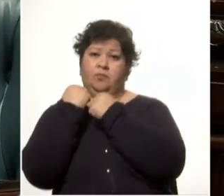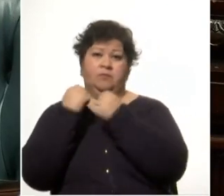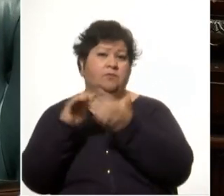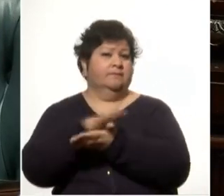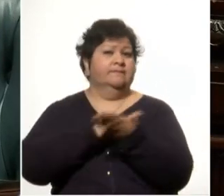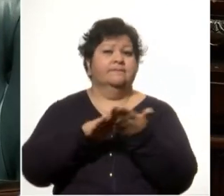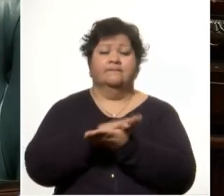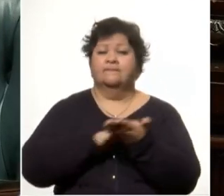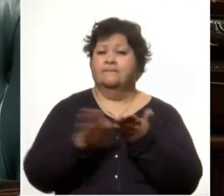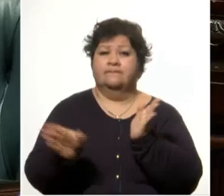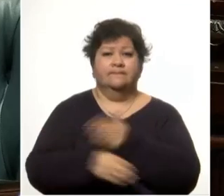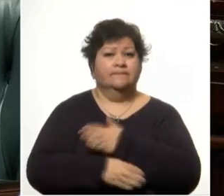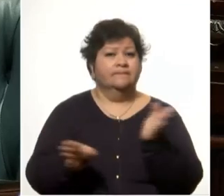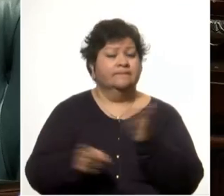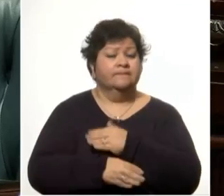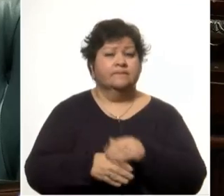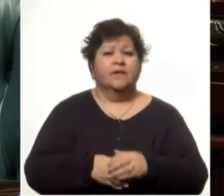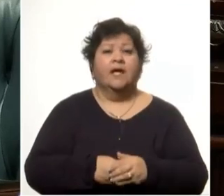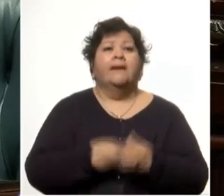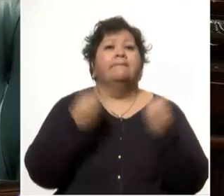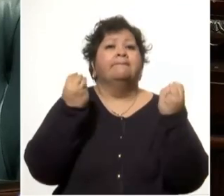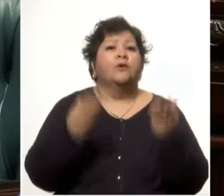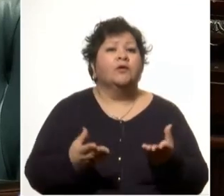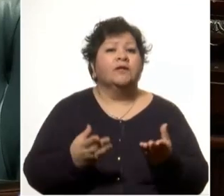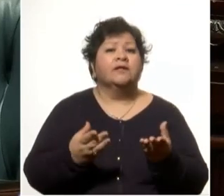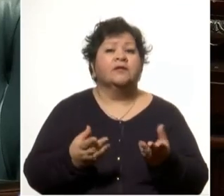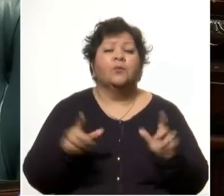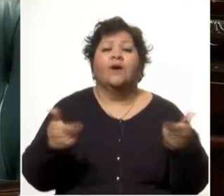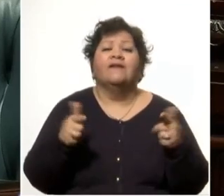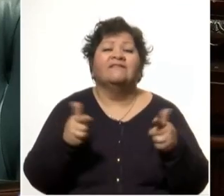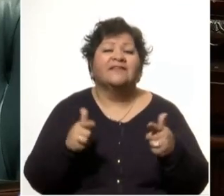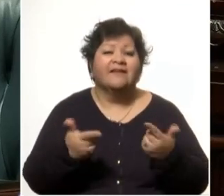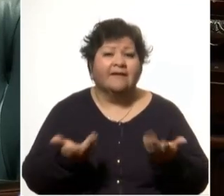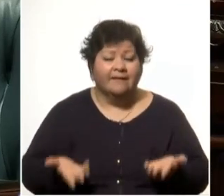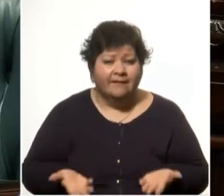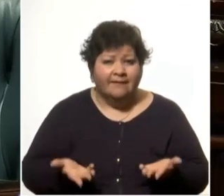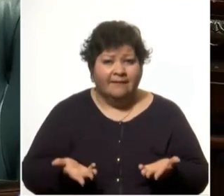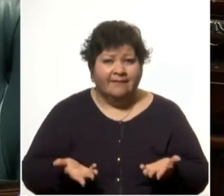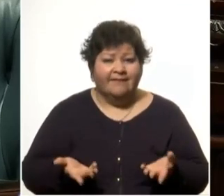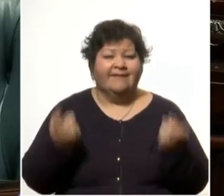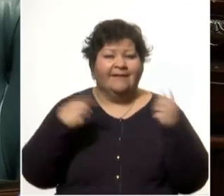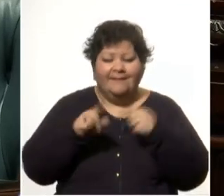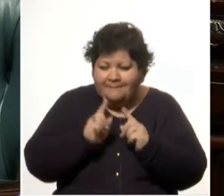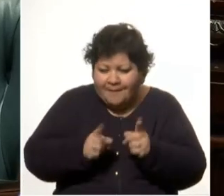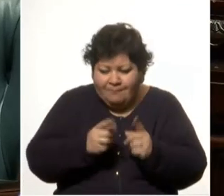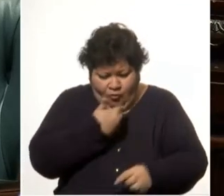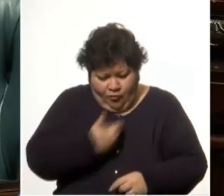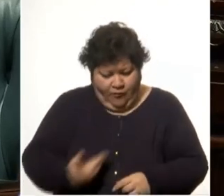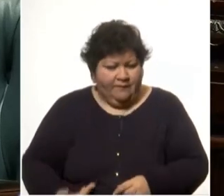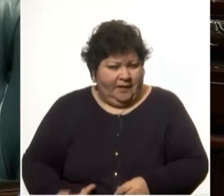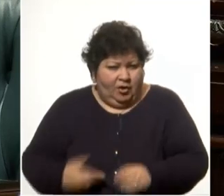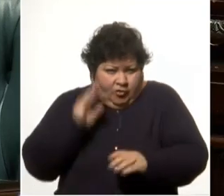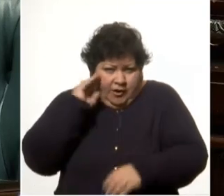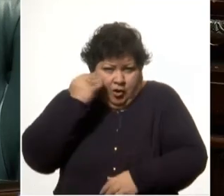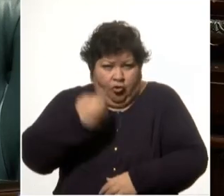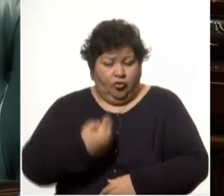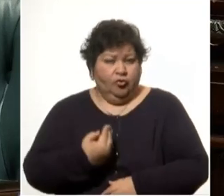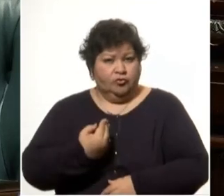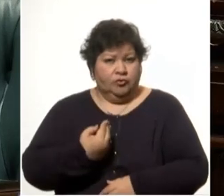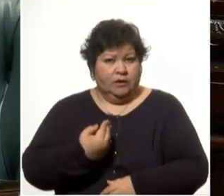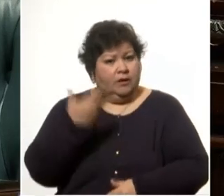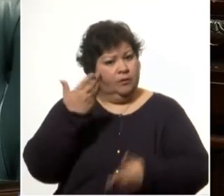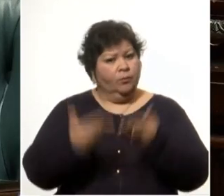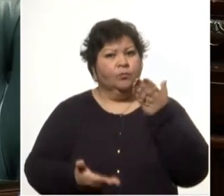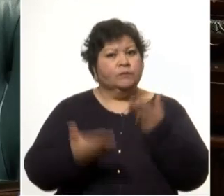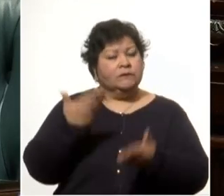Nada. Claro, no aparecieron porque no existían. El propio gobierno tuvo que reconocer ante la